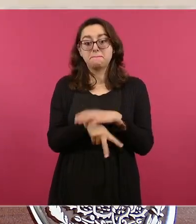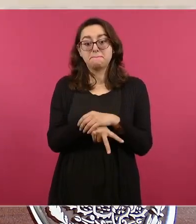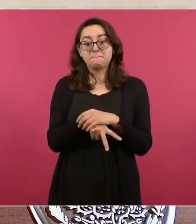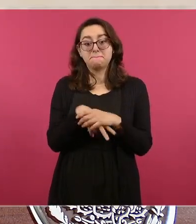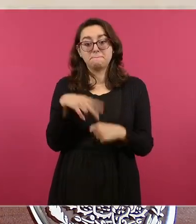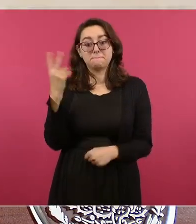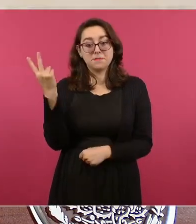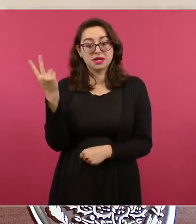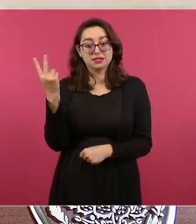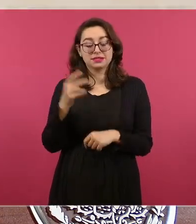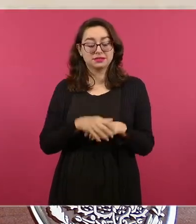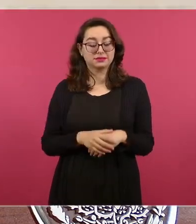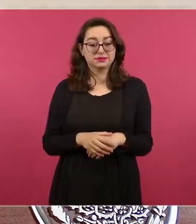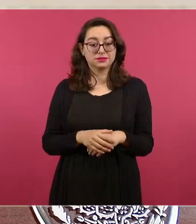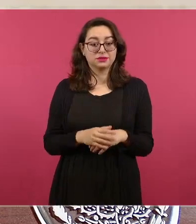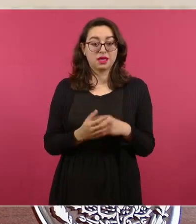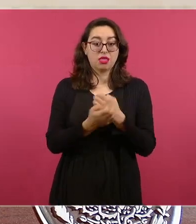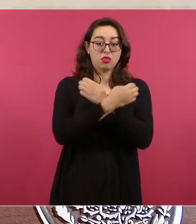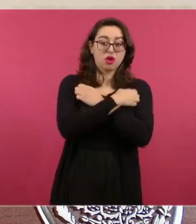porque no es lo mismo.